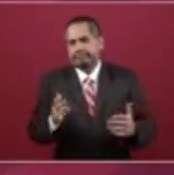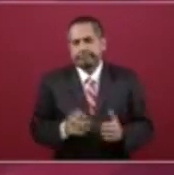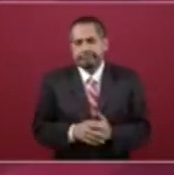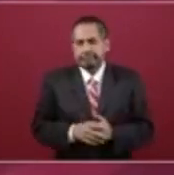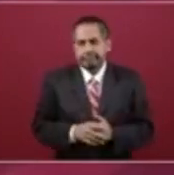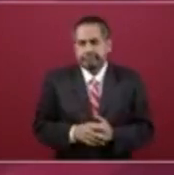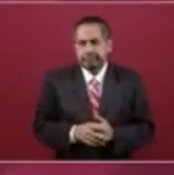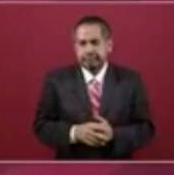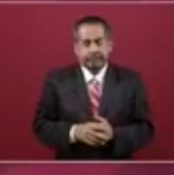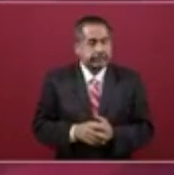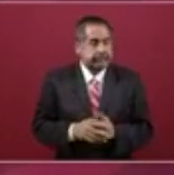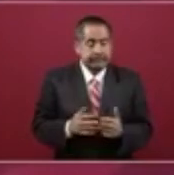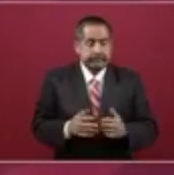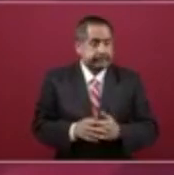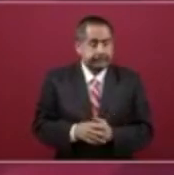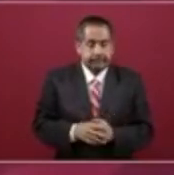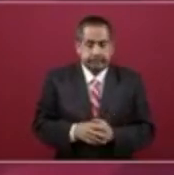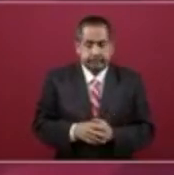pues